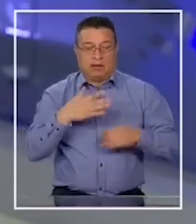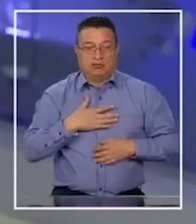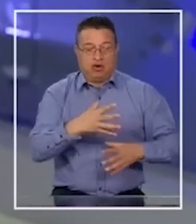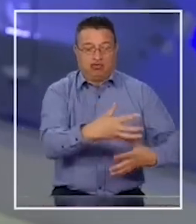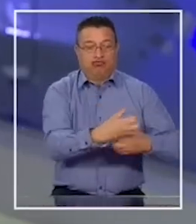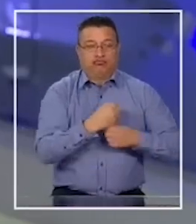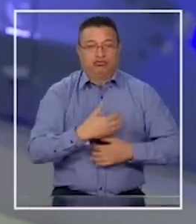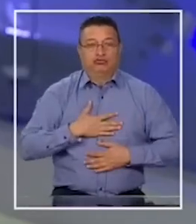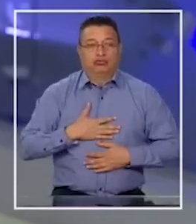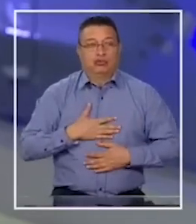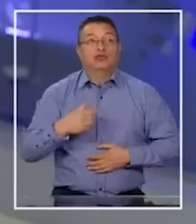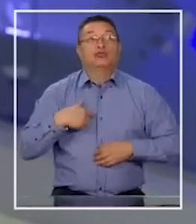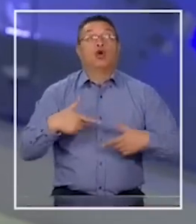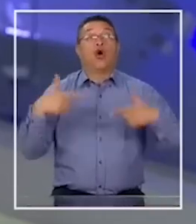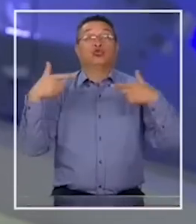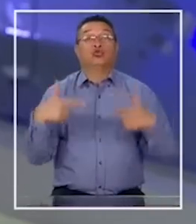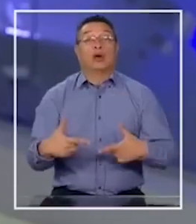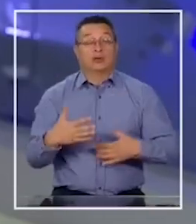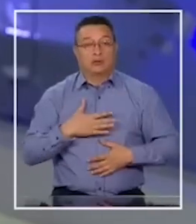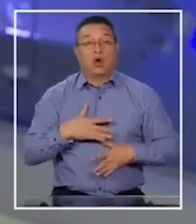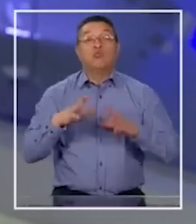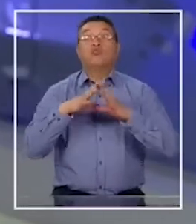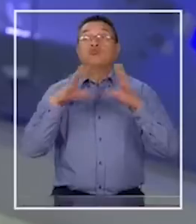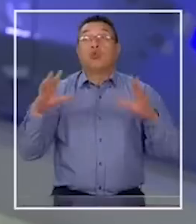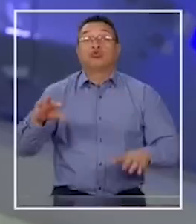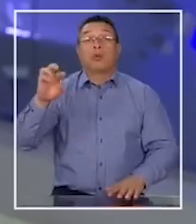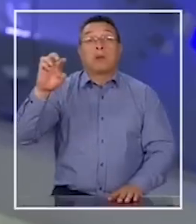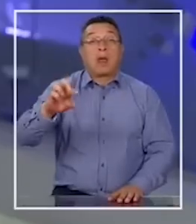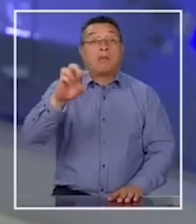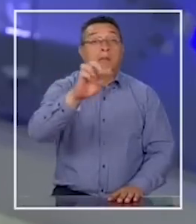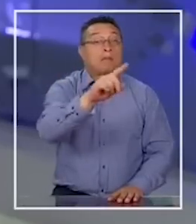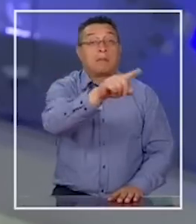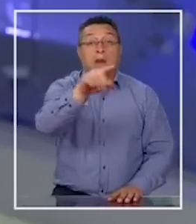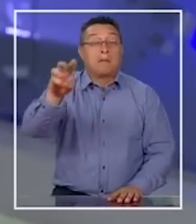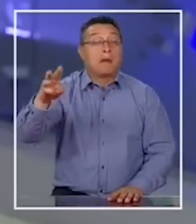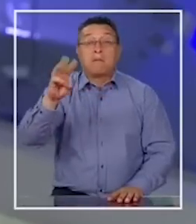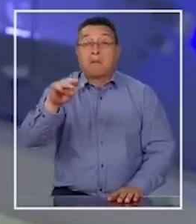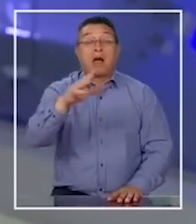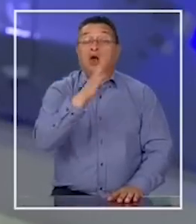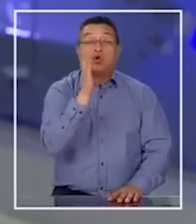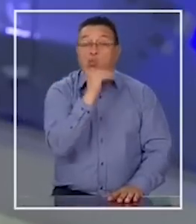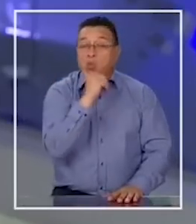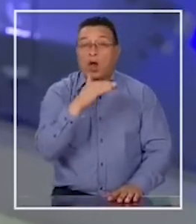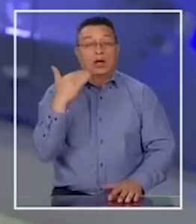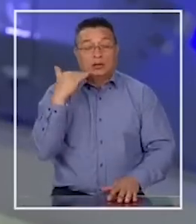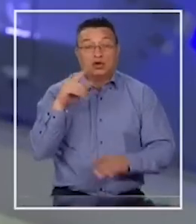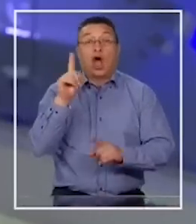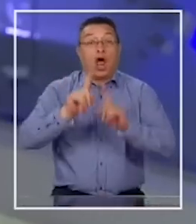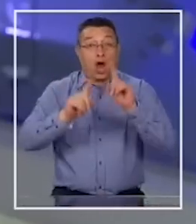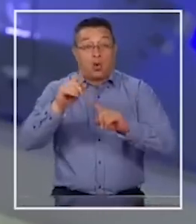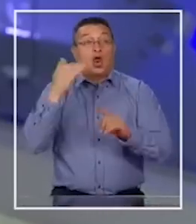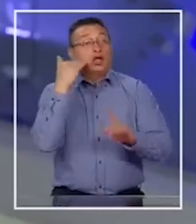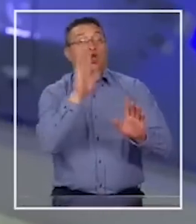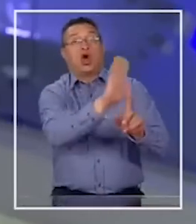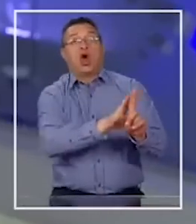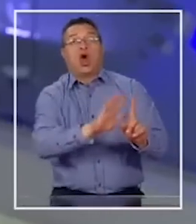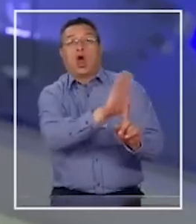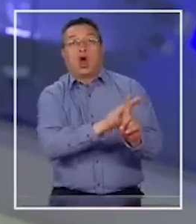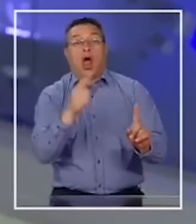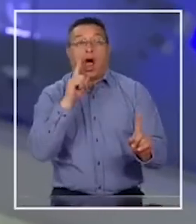pero yo soy un afortunado hay muchos papás que no tienen esa suerte y muchos niños particularmente que siguen esperando un tiempo